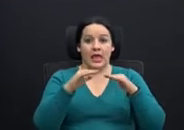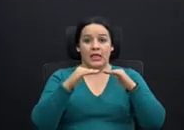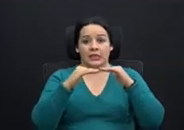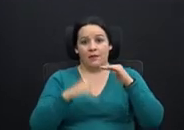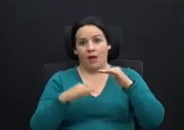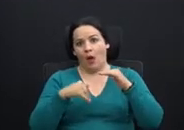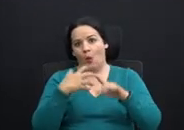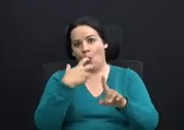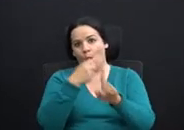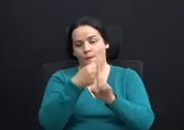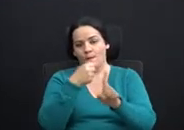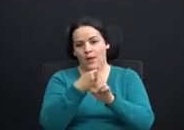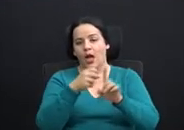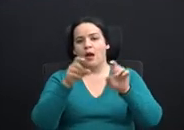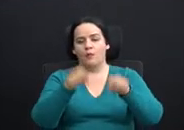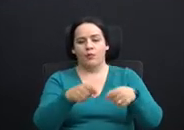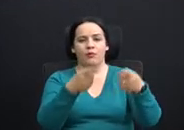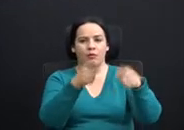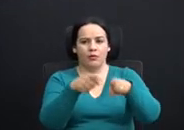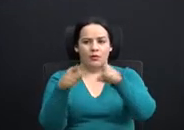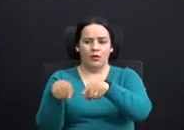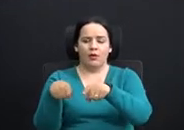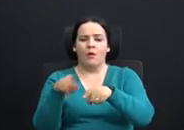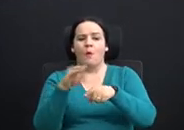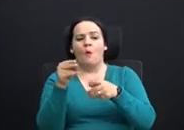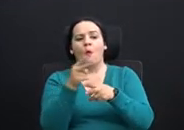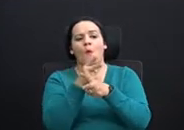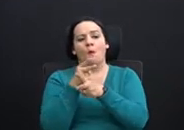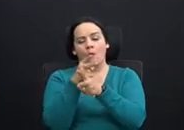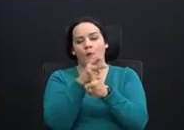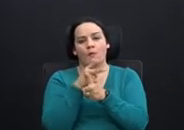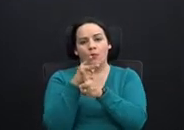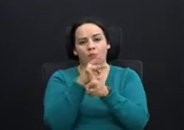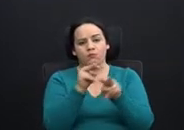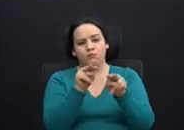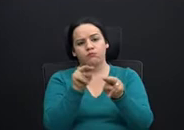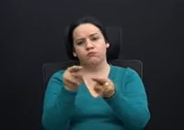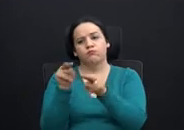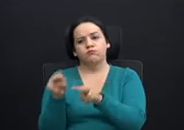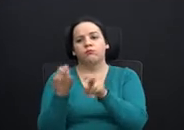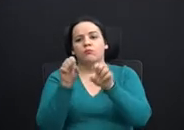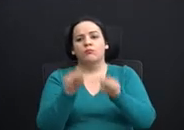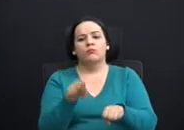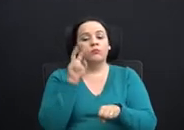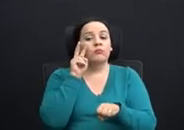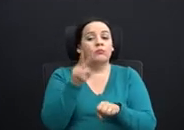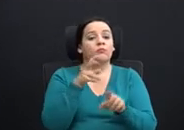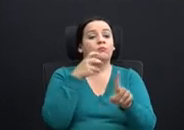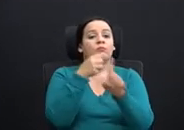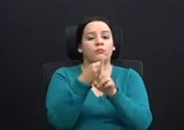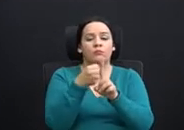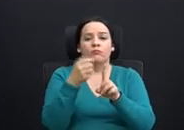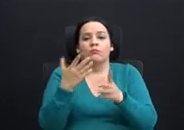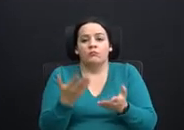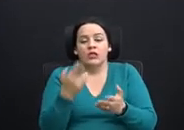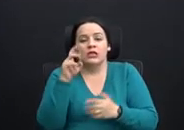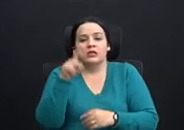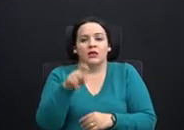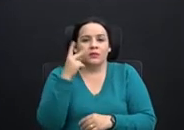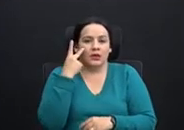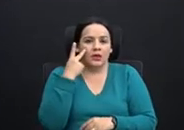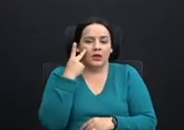manera donde haya un monitoreo y un seguimiento y una capacidad de ver cuál es el impacto y que debe